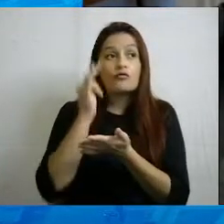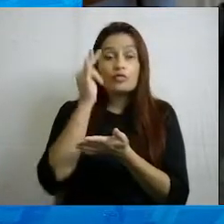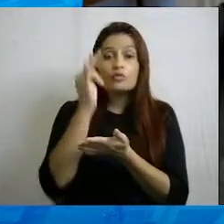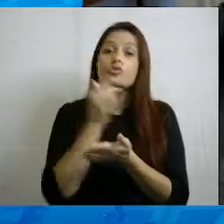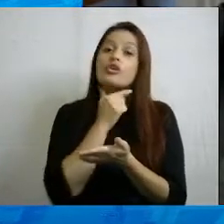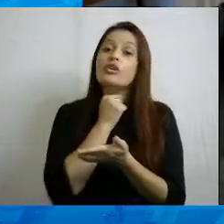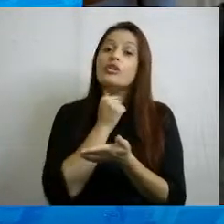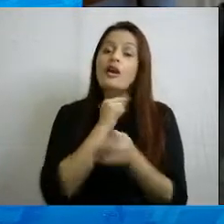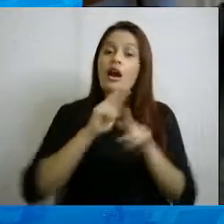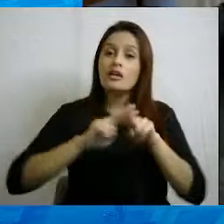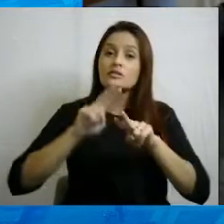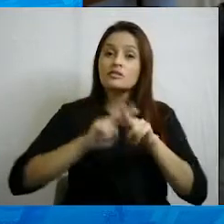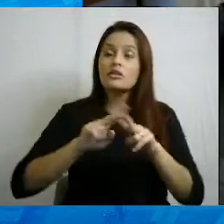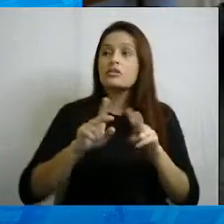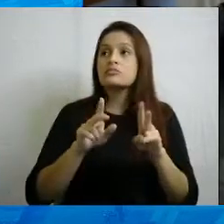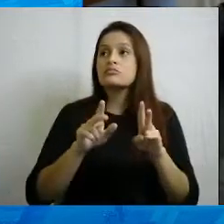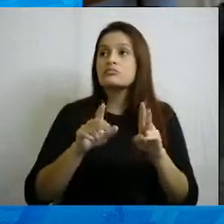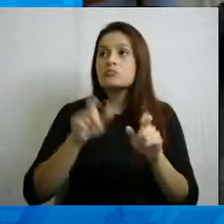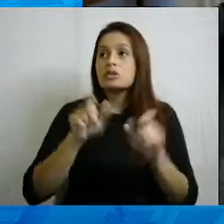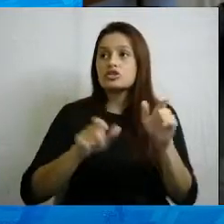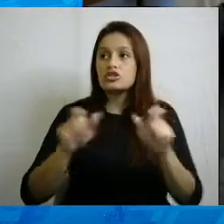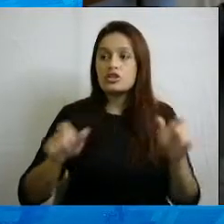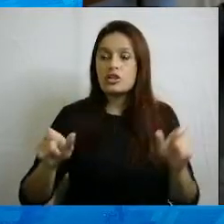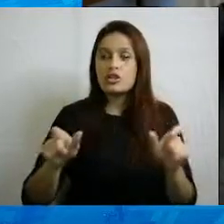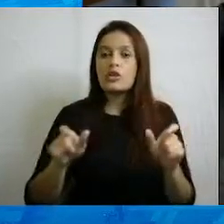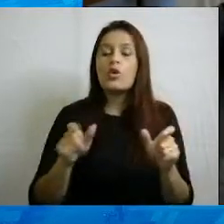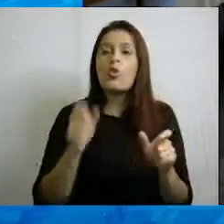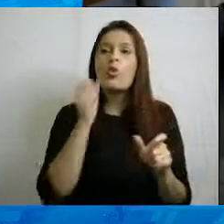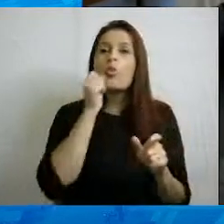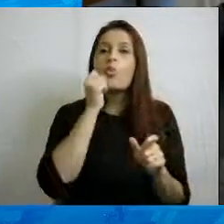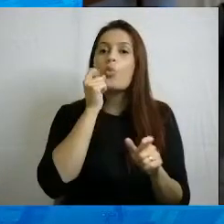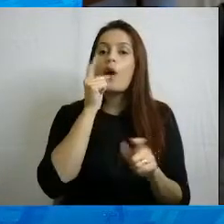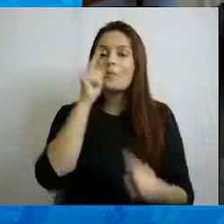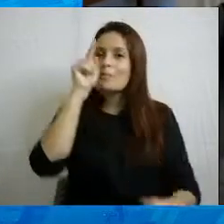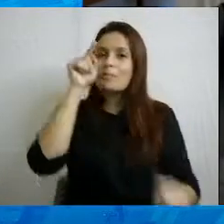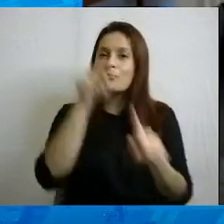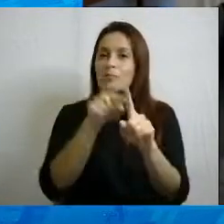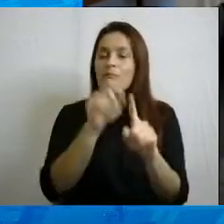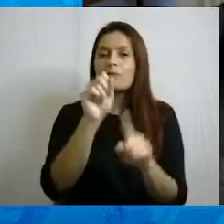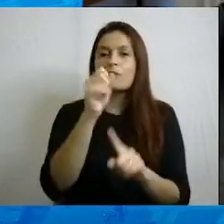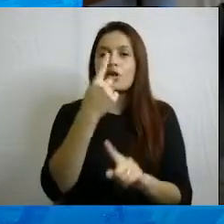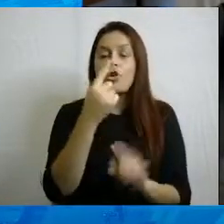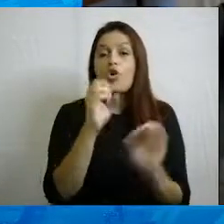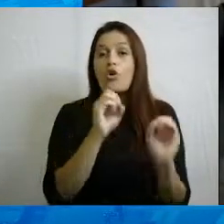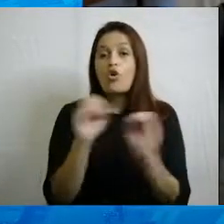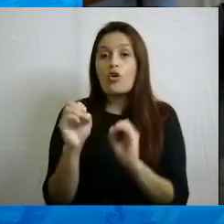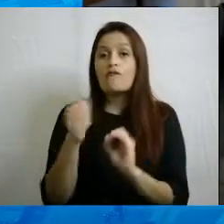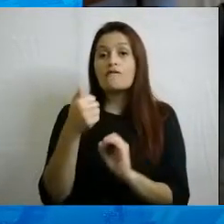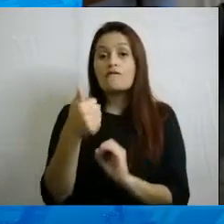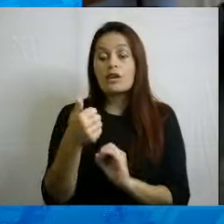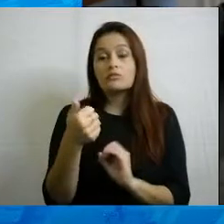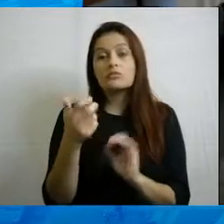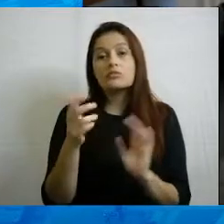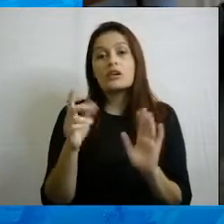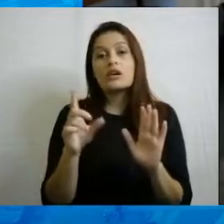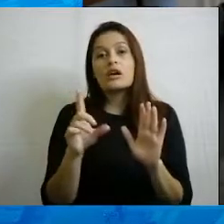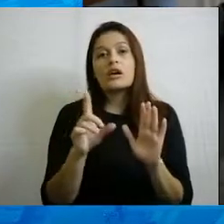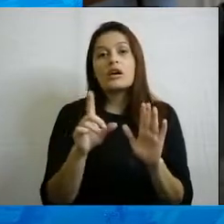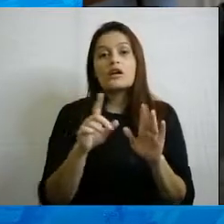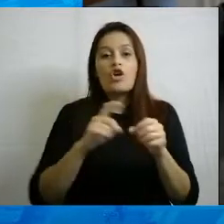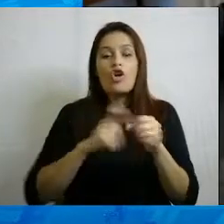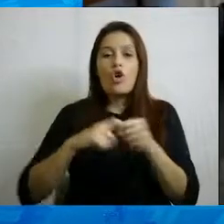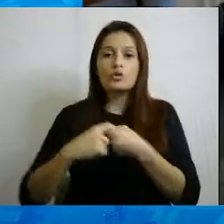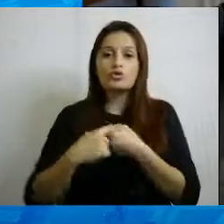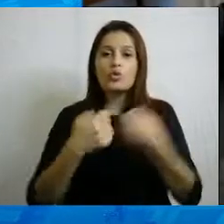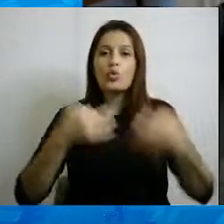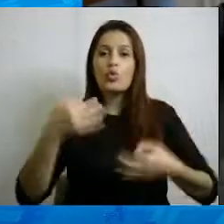espacio íntegro con la comunidad y definir cuál es la prioridad de modificación, o bien al alero de la Comisión Jurídica se pueda